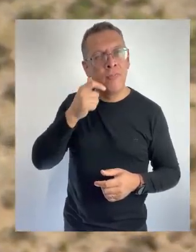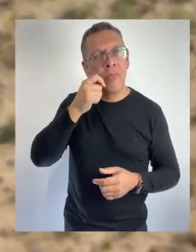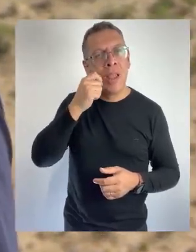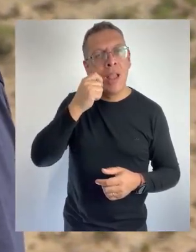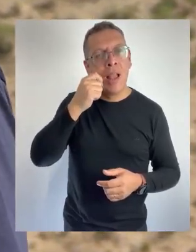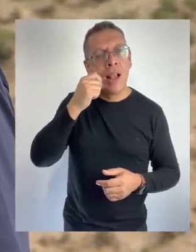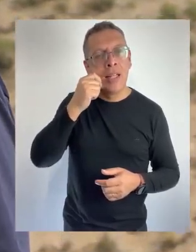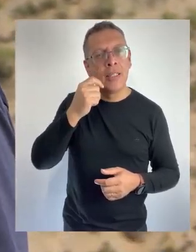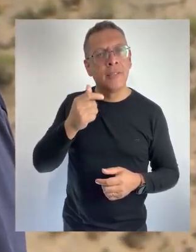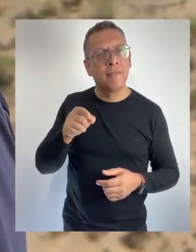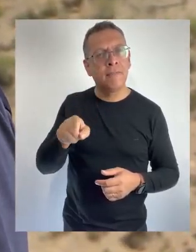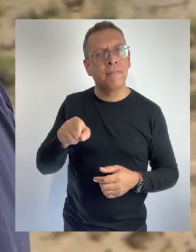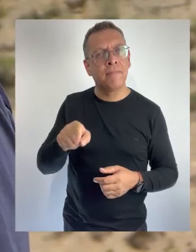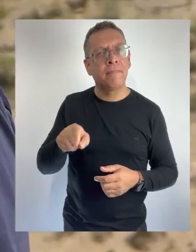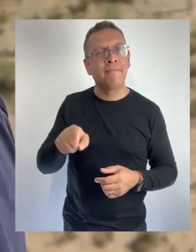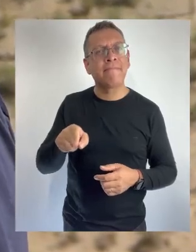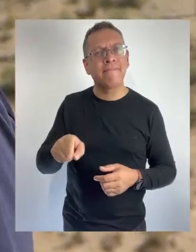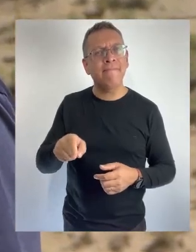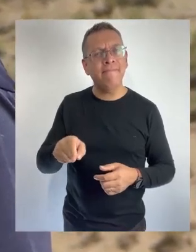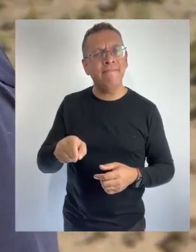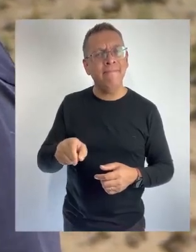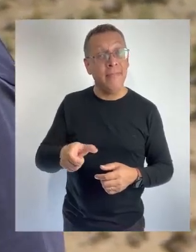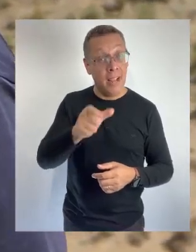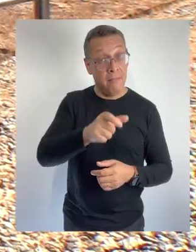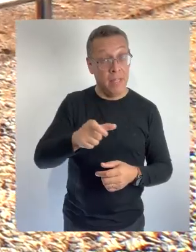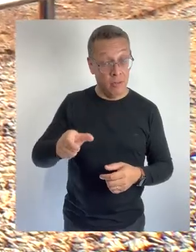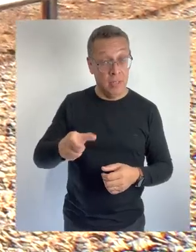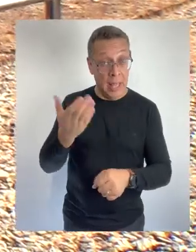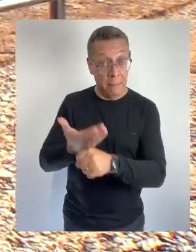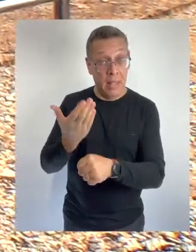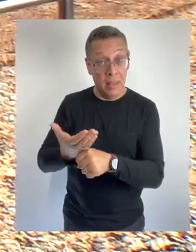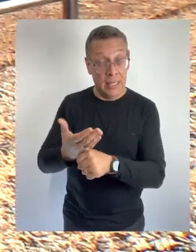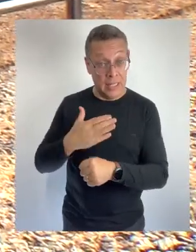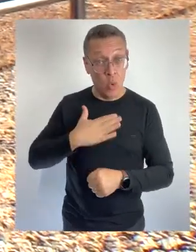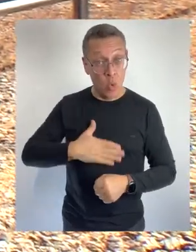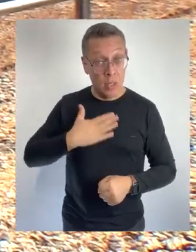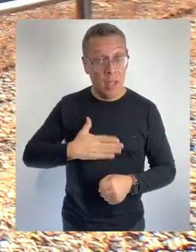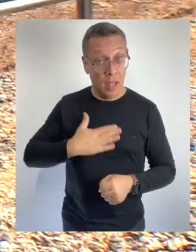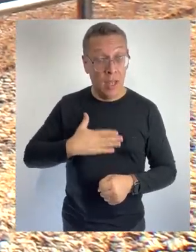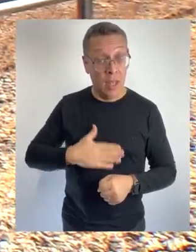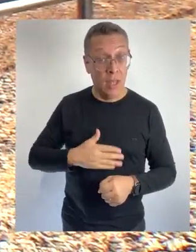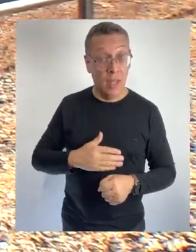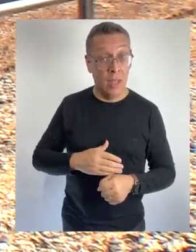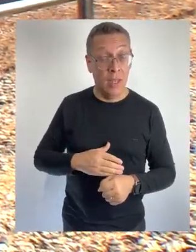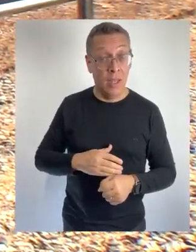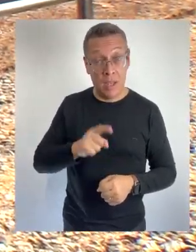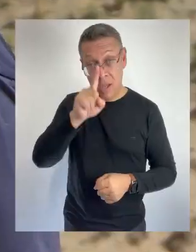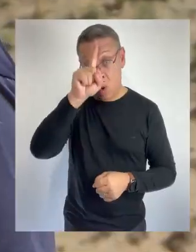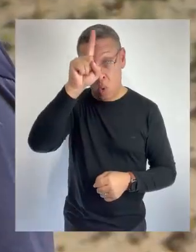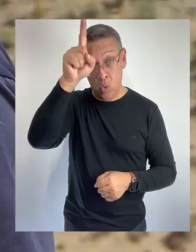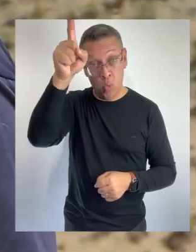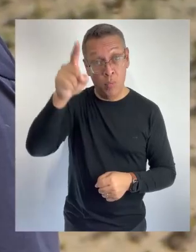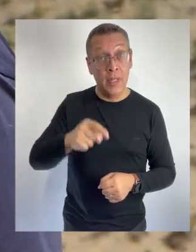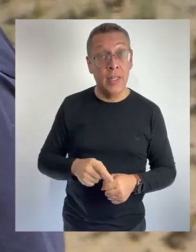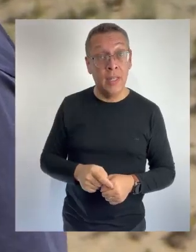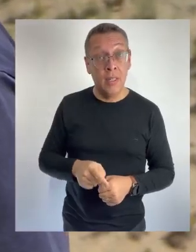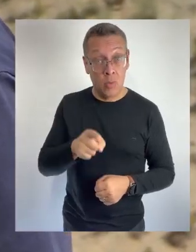estás acá en Chile ya hace tiempo, ¿es apetecido? ¿Te pide el pato en los matrimonios que tenías que tú